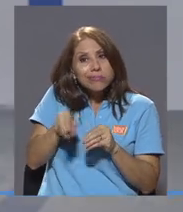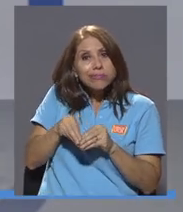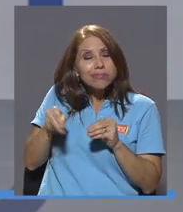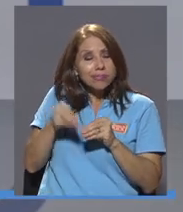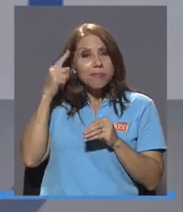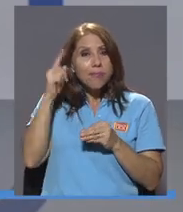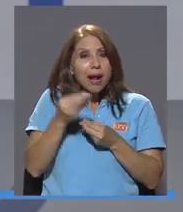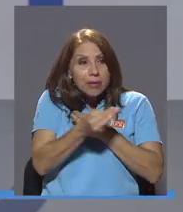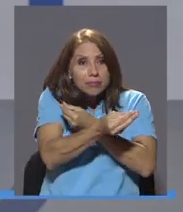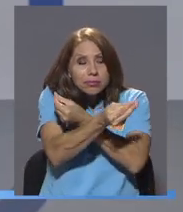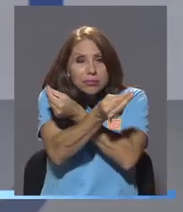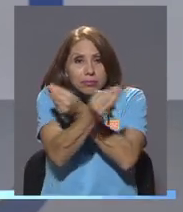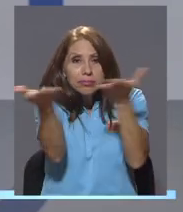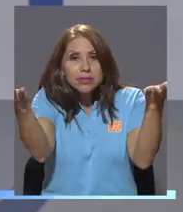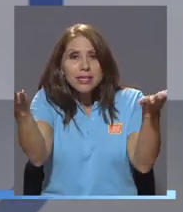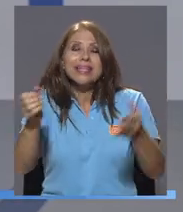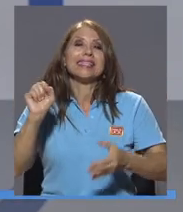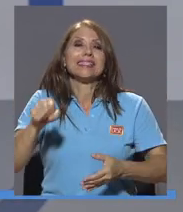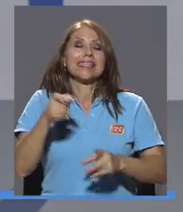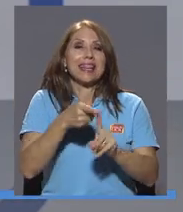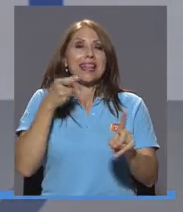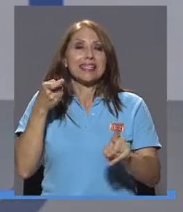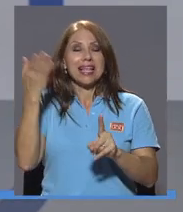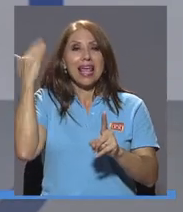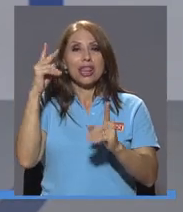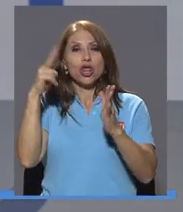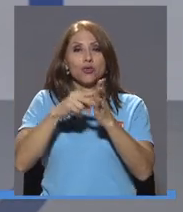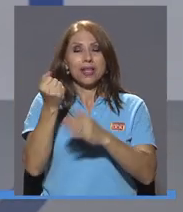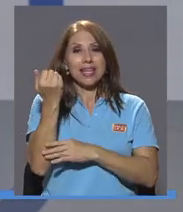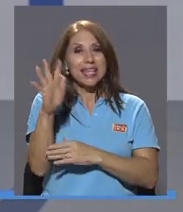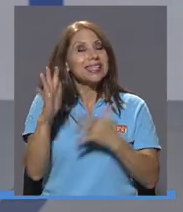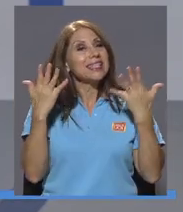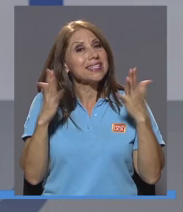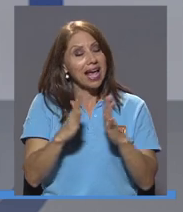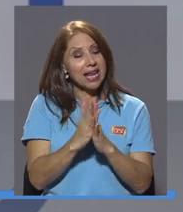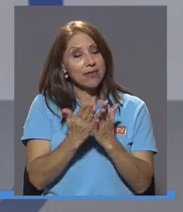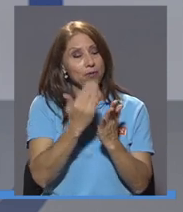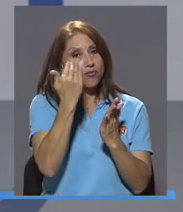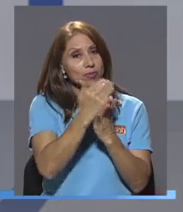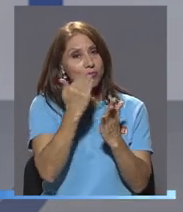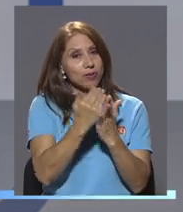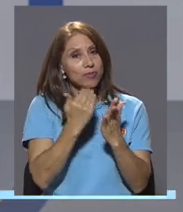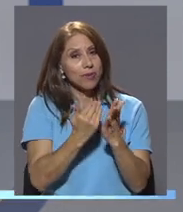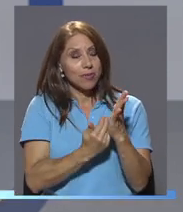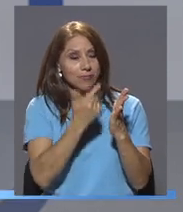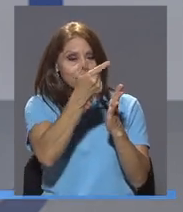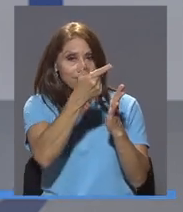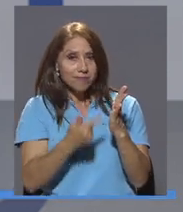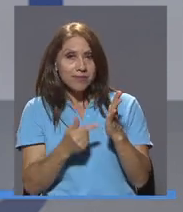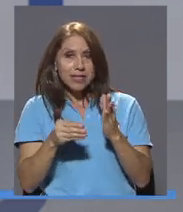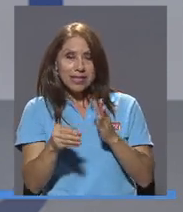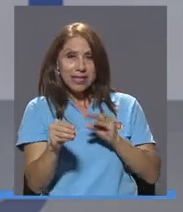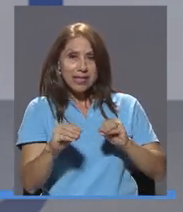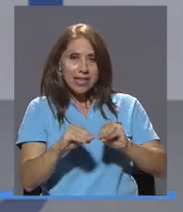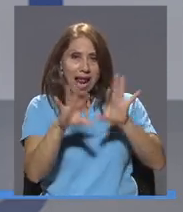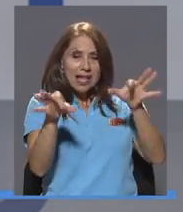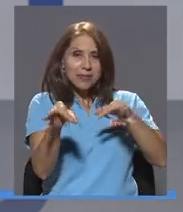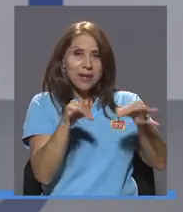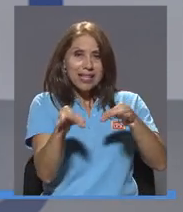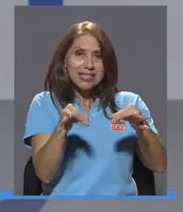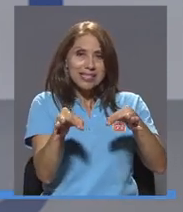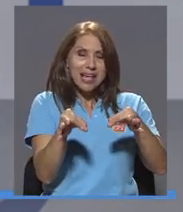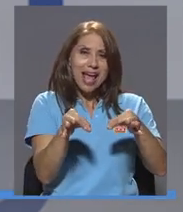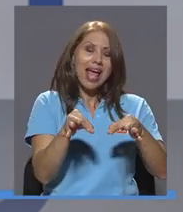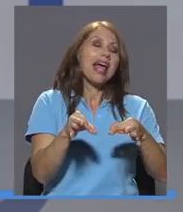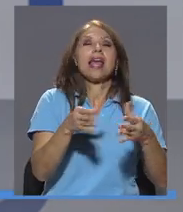año 2015 se crea este índice de transparencia y digamos que hay una una contraparte digamos técnica y académica entre la defensoría y el sicab